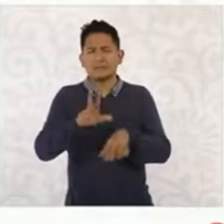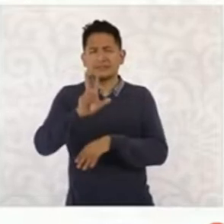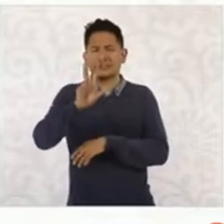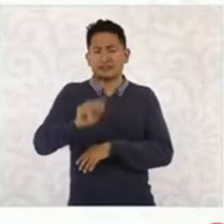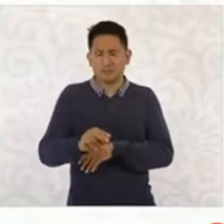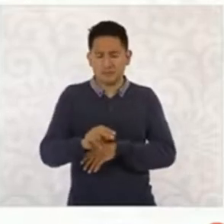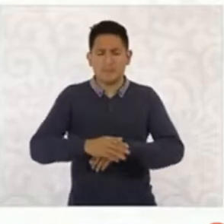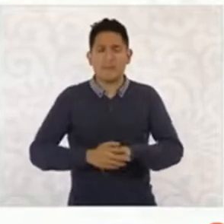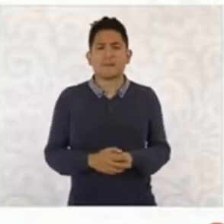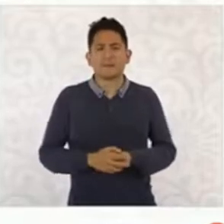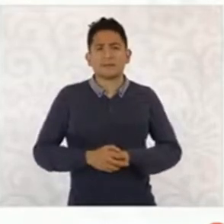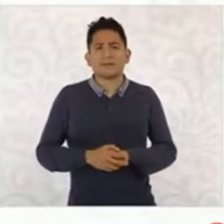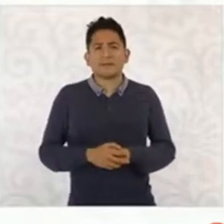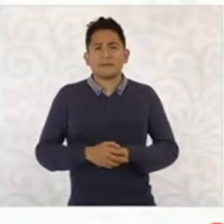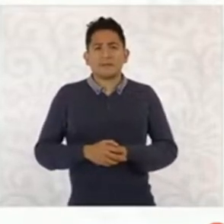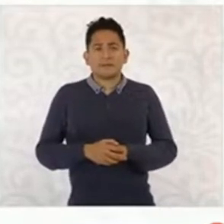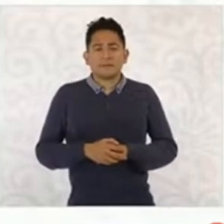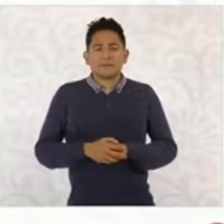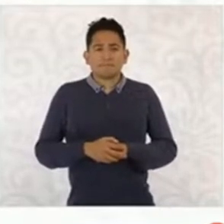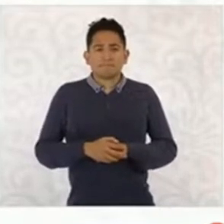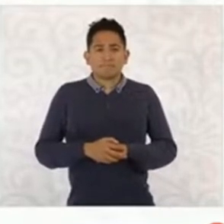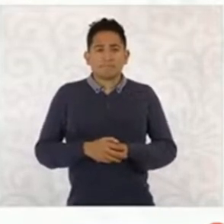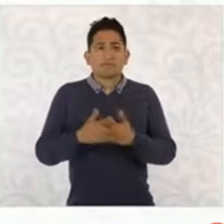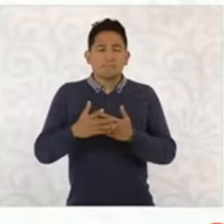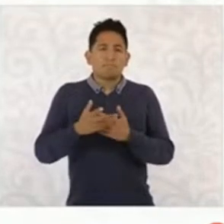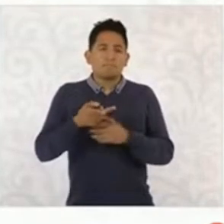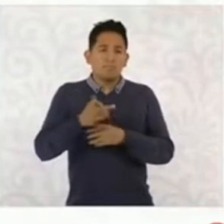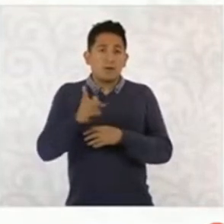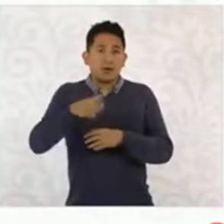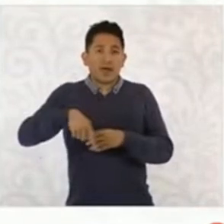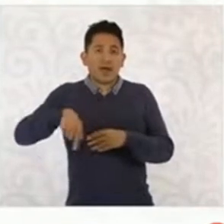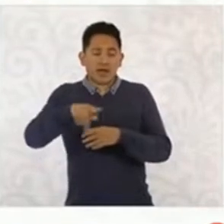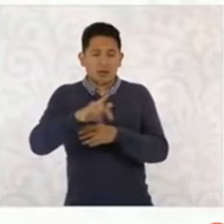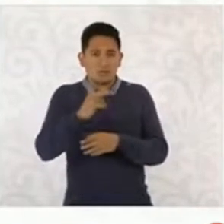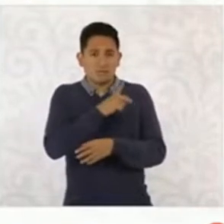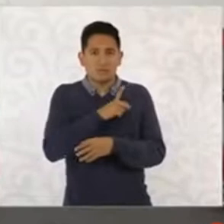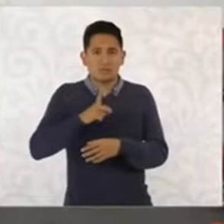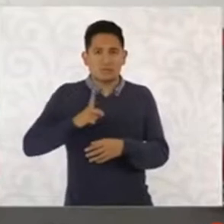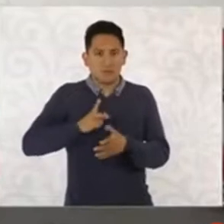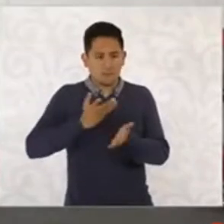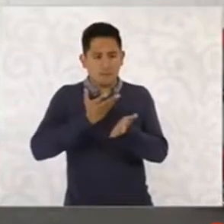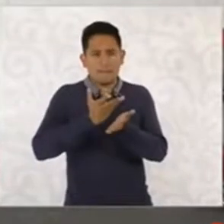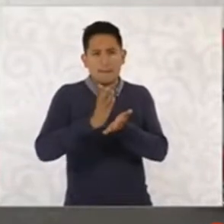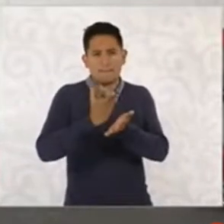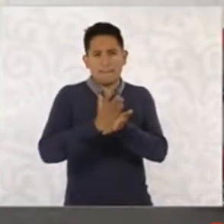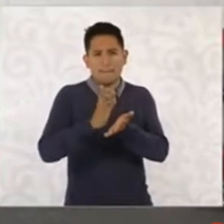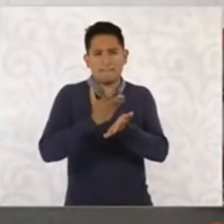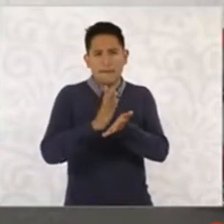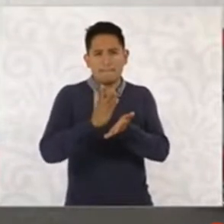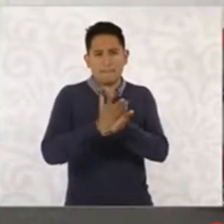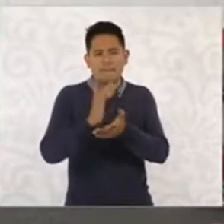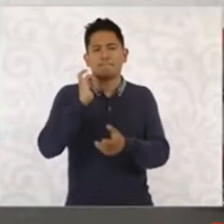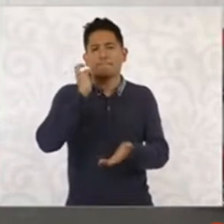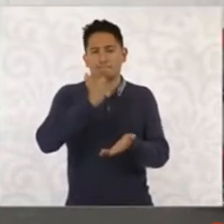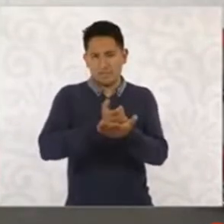adeudo y podía postergarlo en el tiempo. Adelante, por favor.